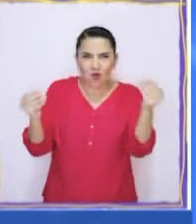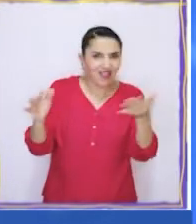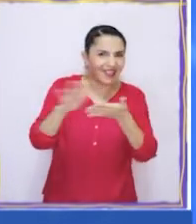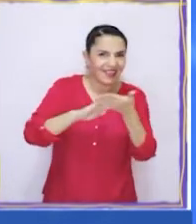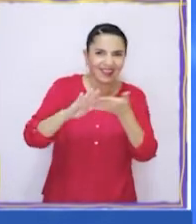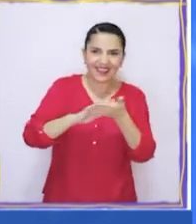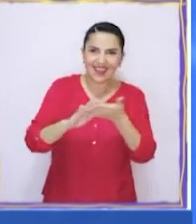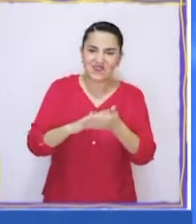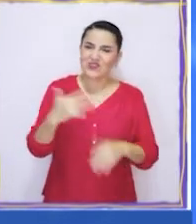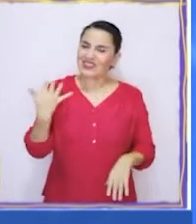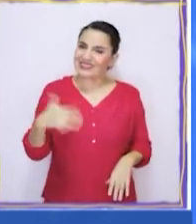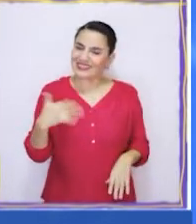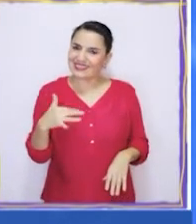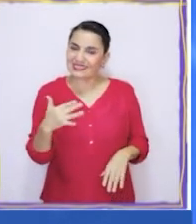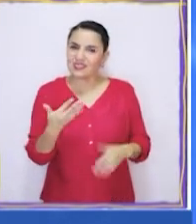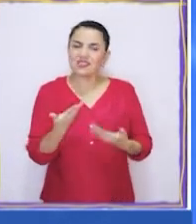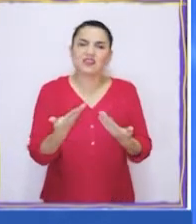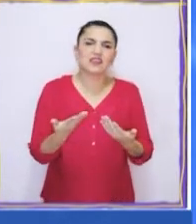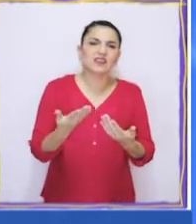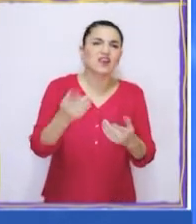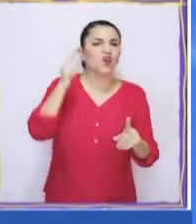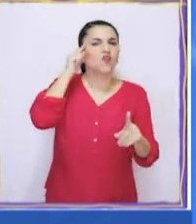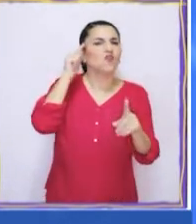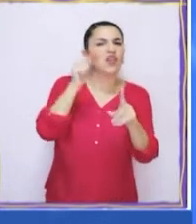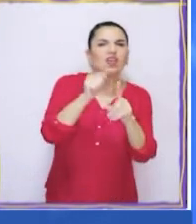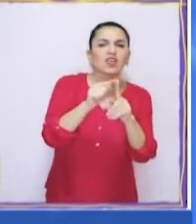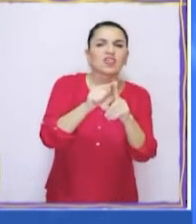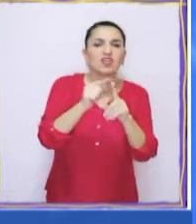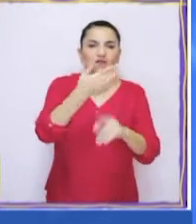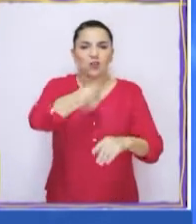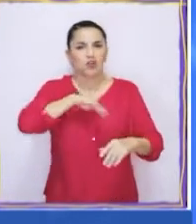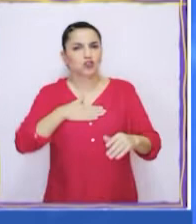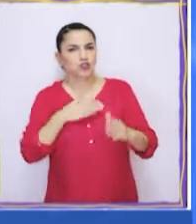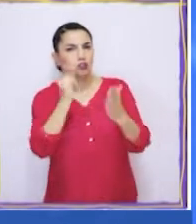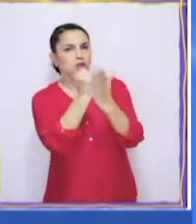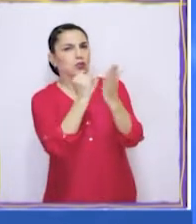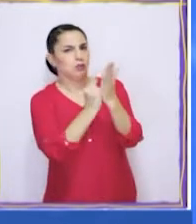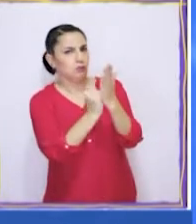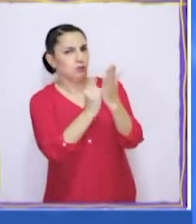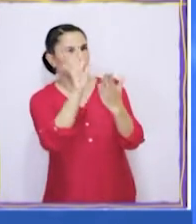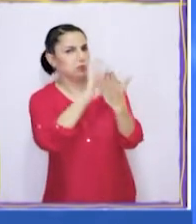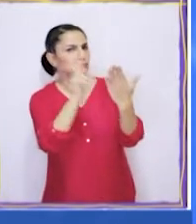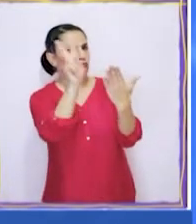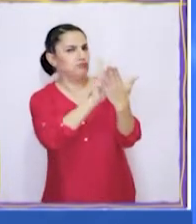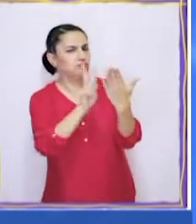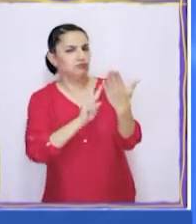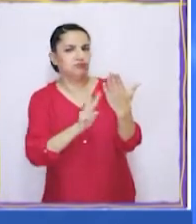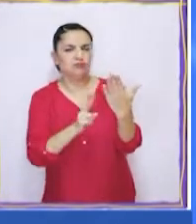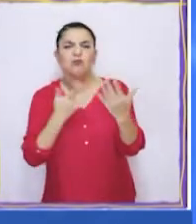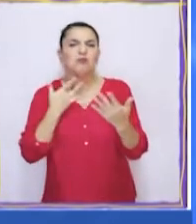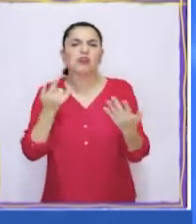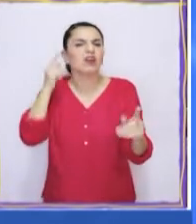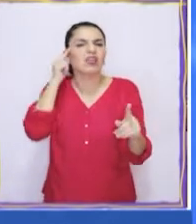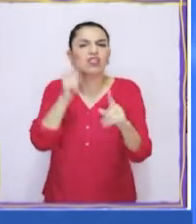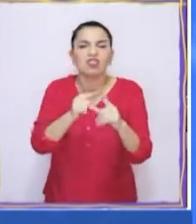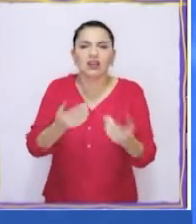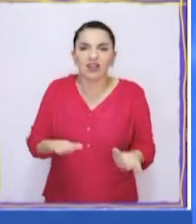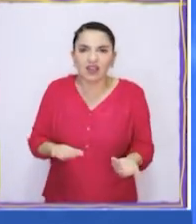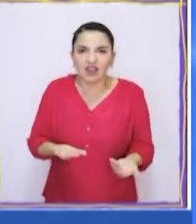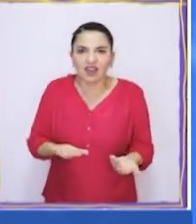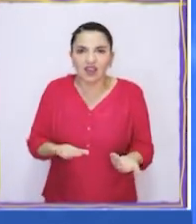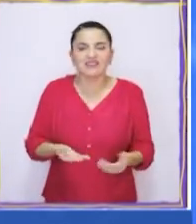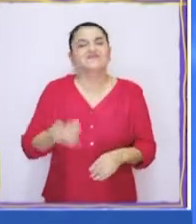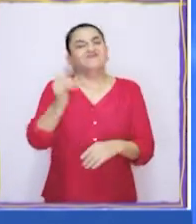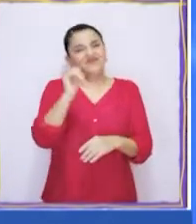genial y con qué propósito nosotros leemos un texto instructivo para que lo hacemos